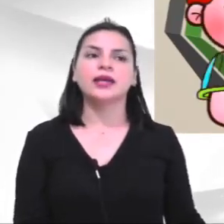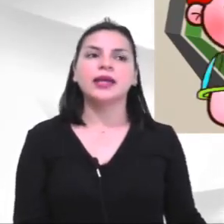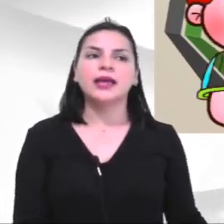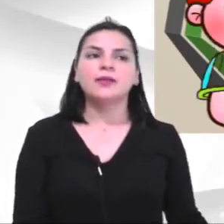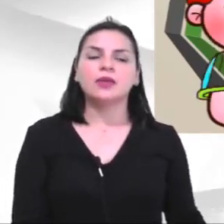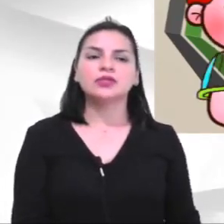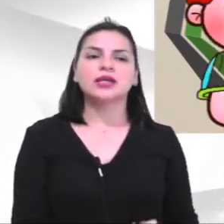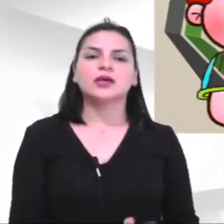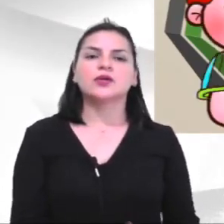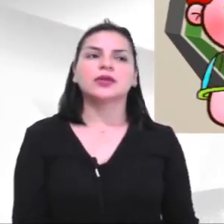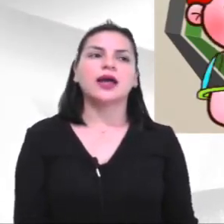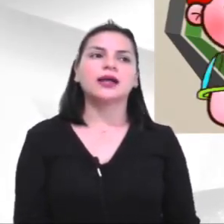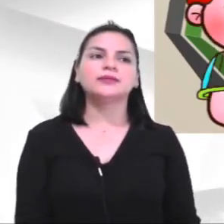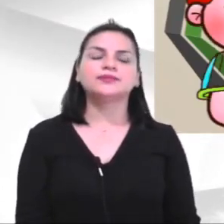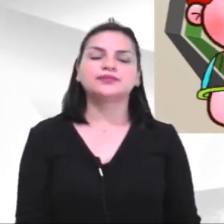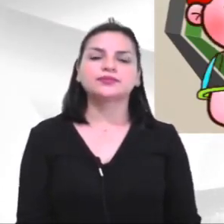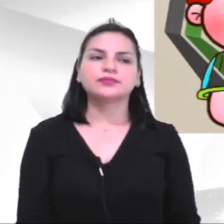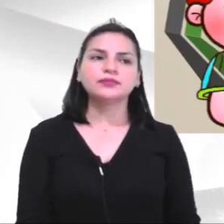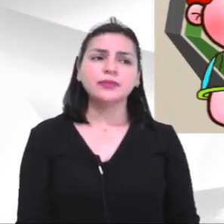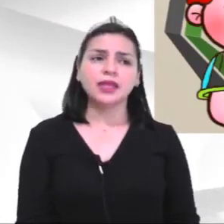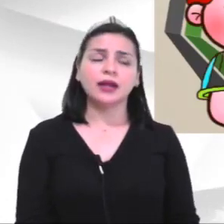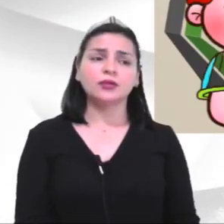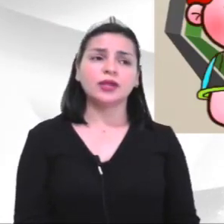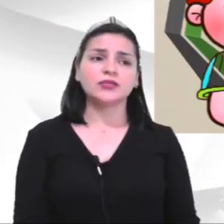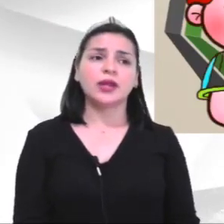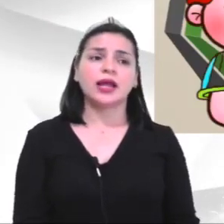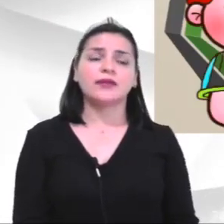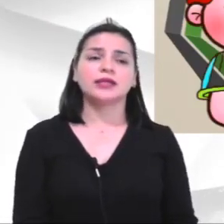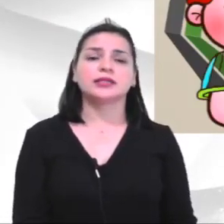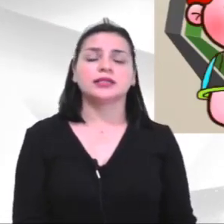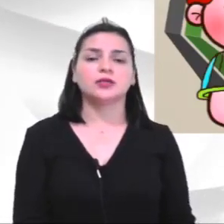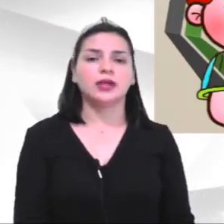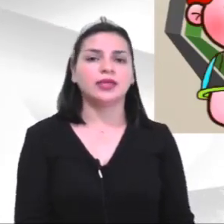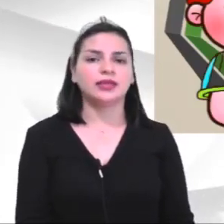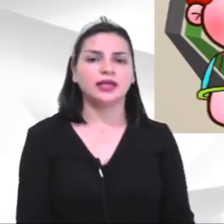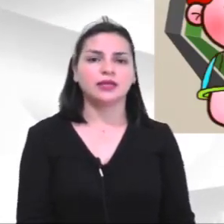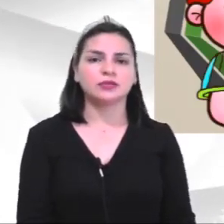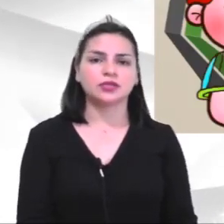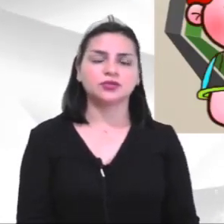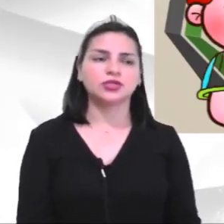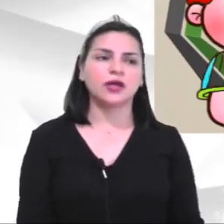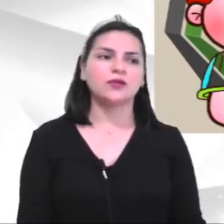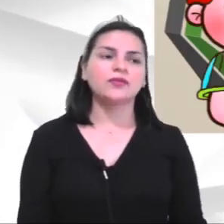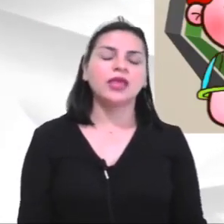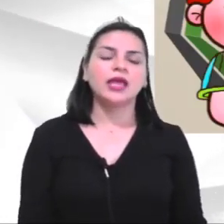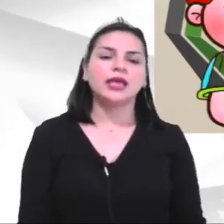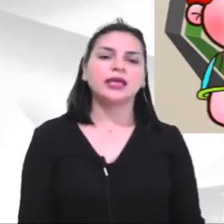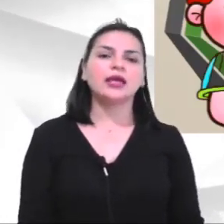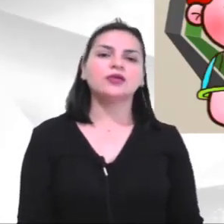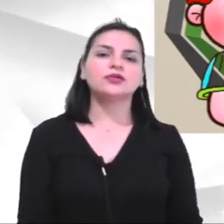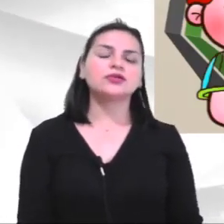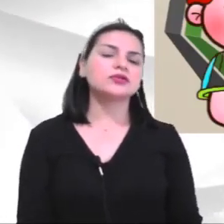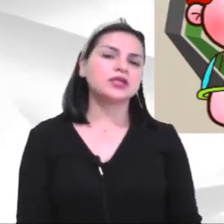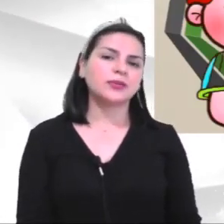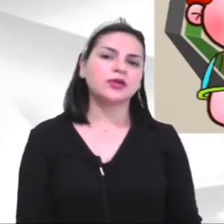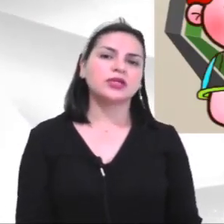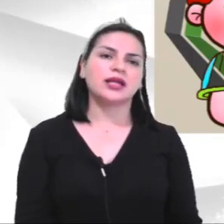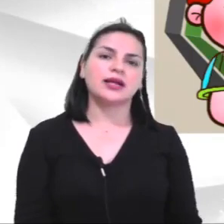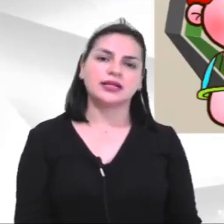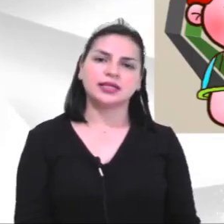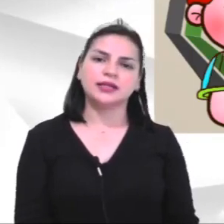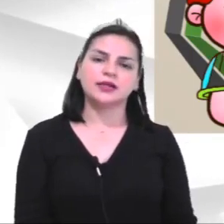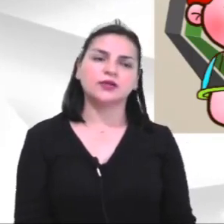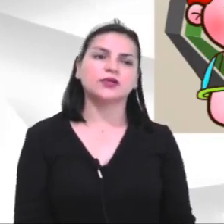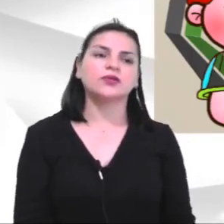Muy bien, vamos a recordar algunas palabras que seguramente ya le hemos escuchado y algunos conceptos